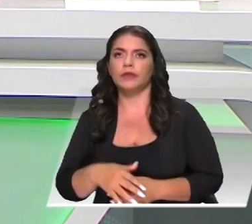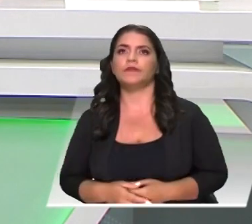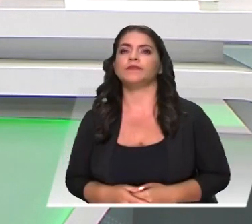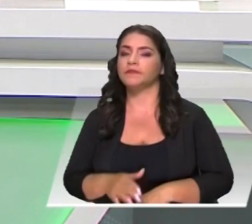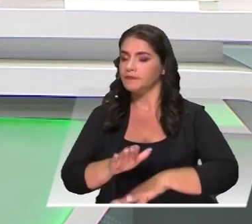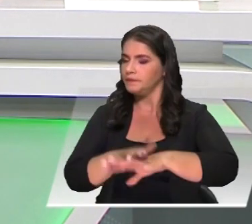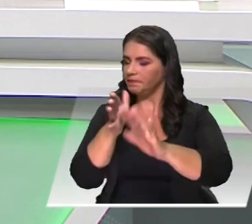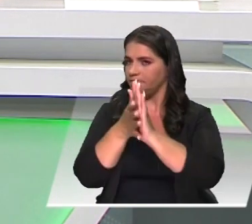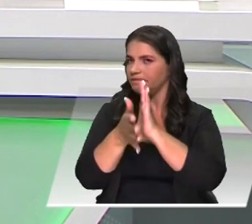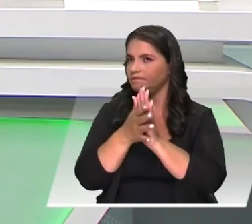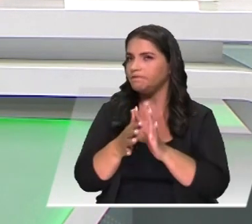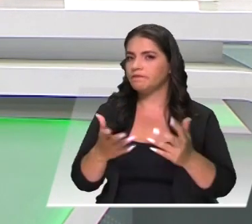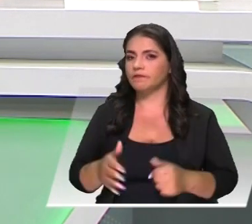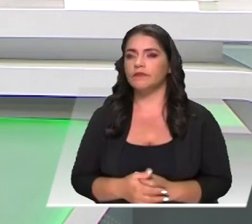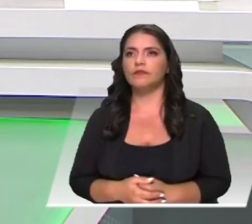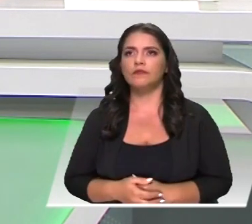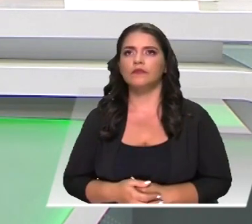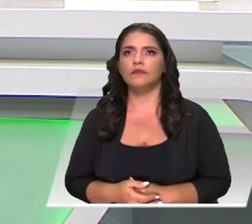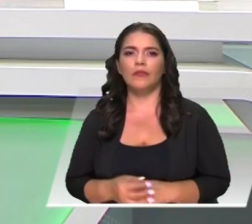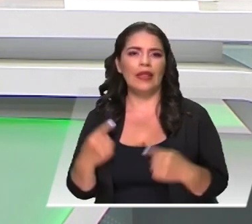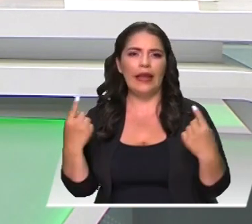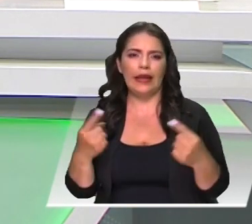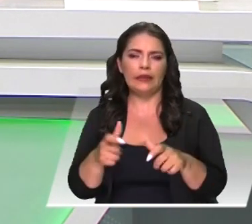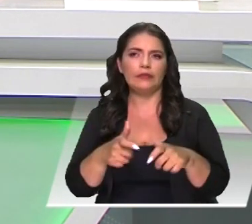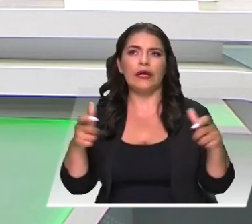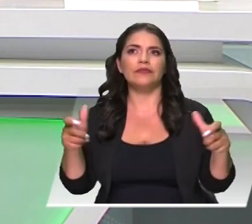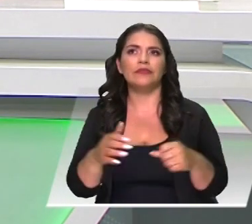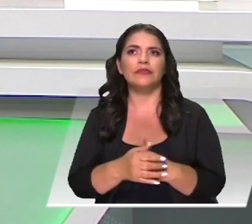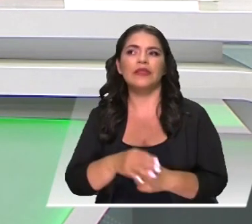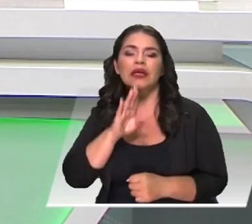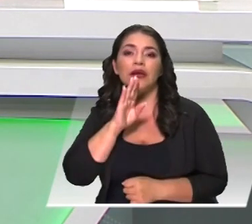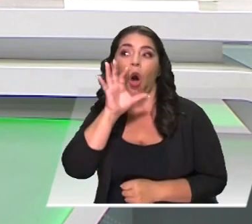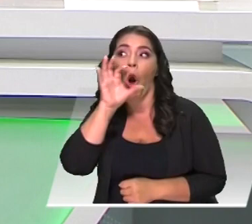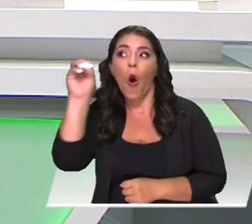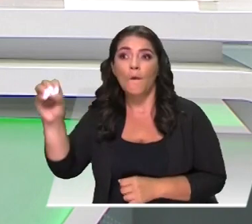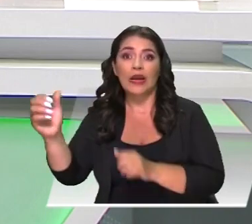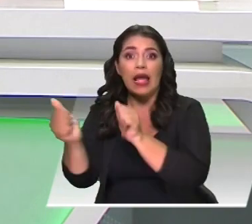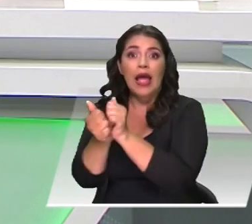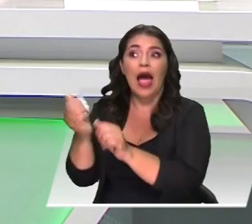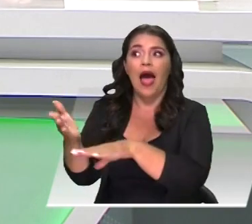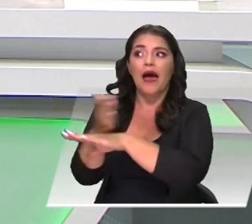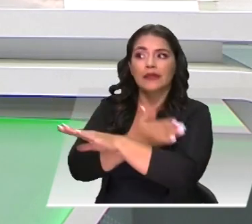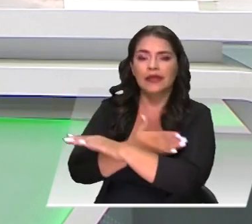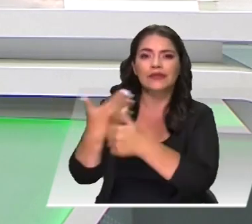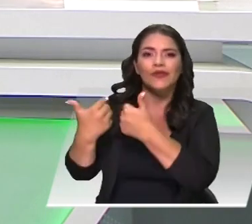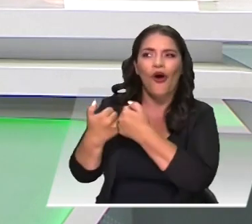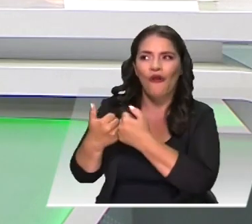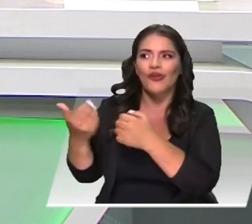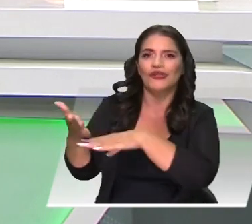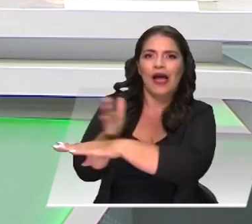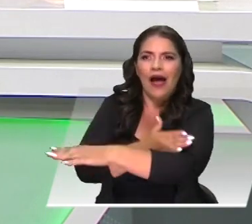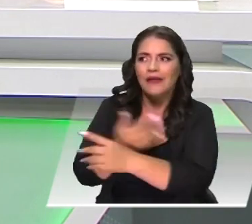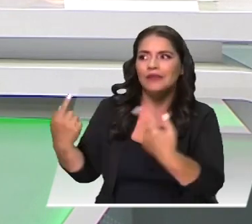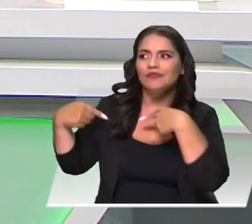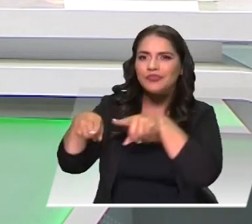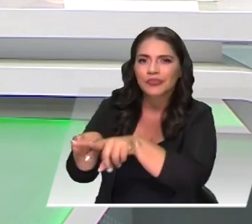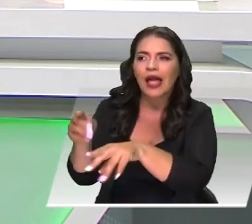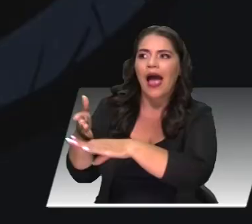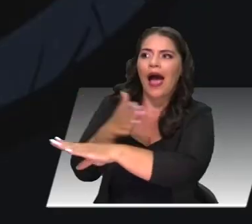indican que la mayoría de los casos los ataques provienen de hombres con quienes las víctimas sostuvieron relaciones sentimentales